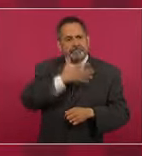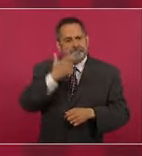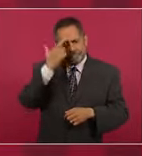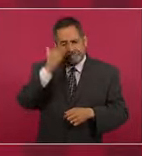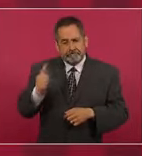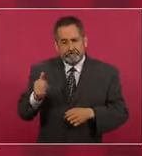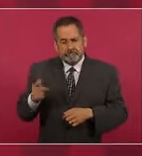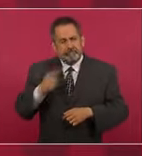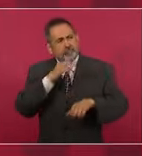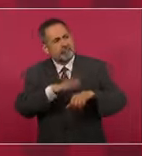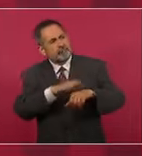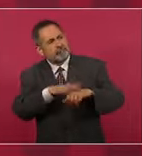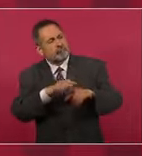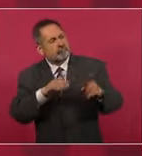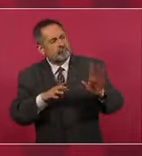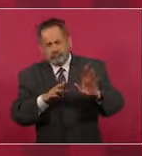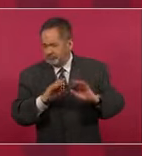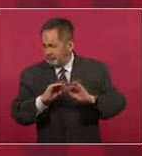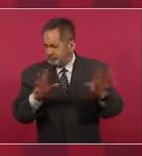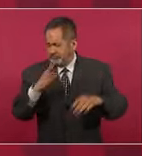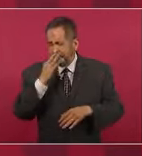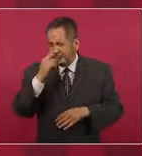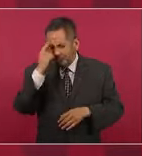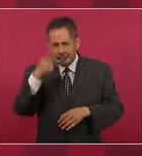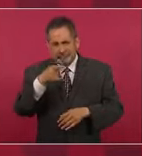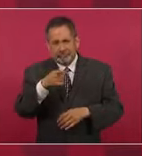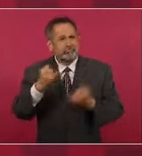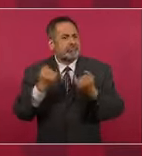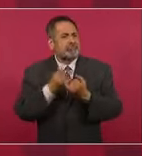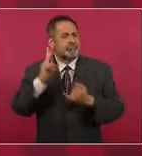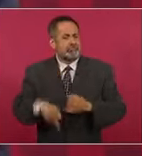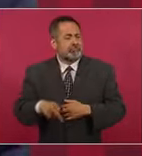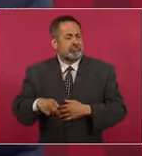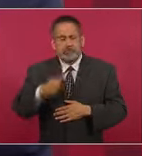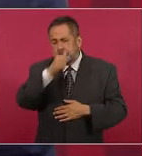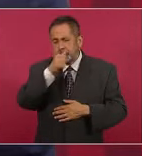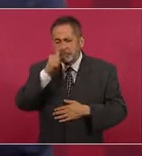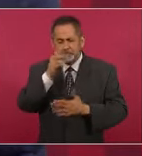que me dijo: licenciado, así como el presidente Juárez separó